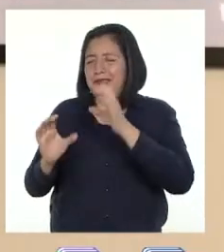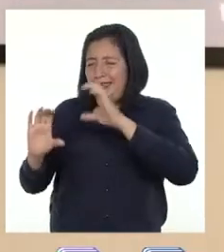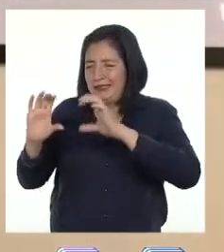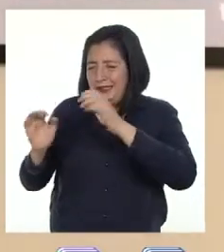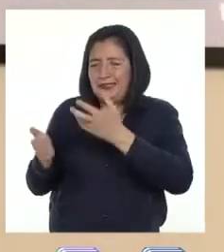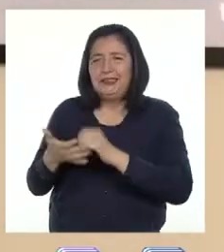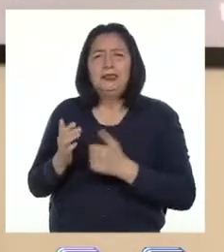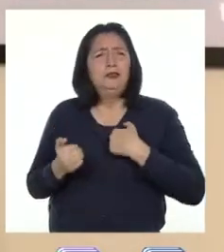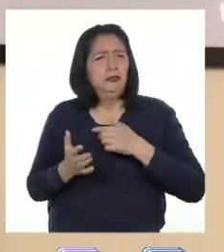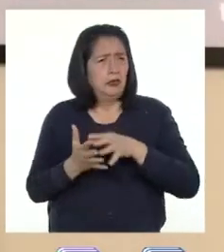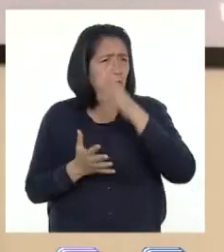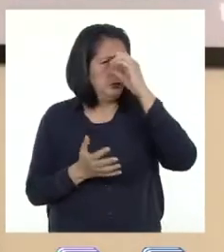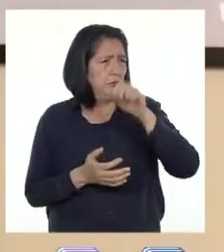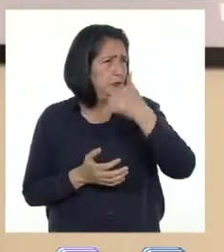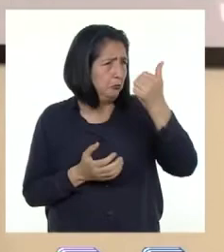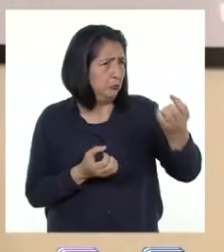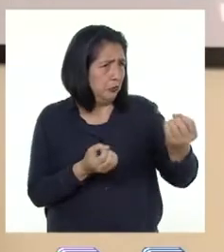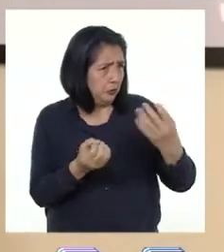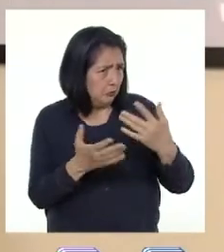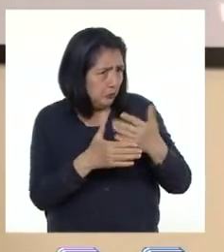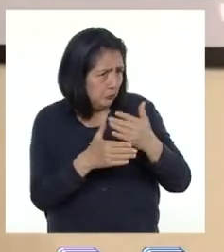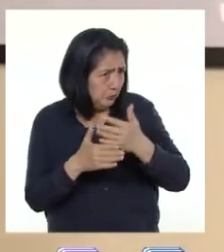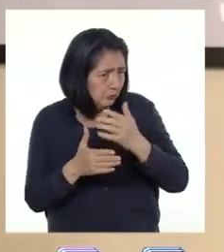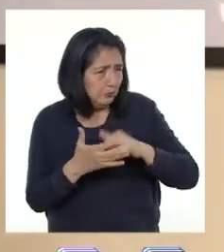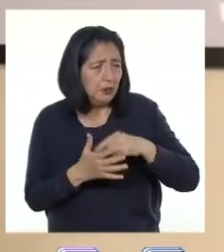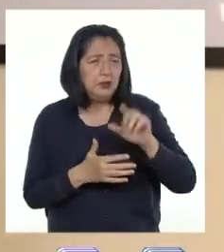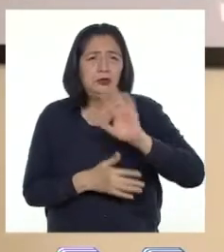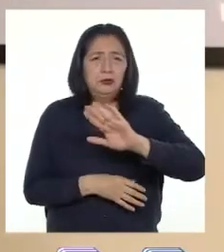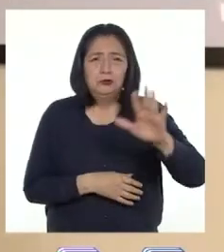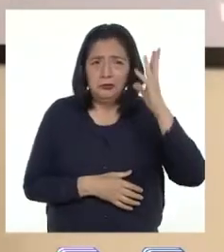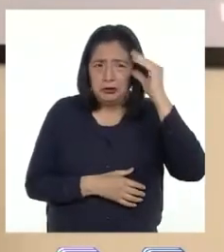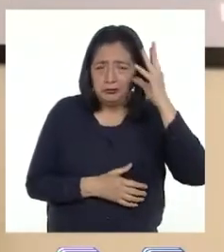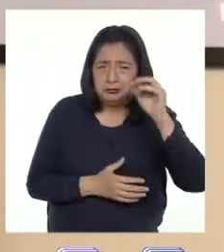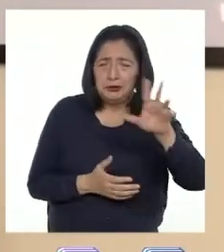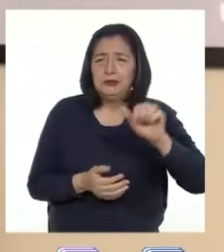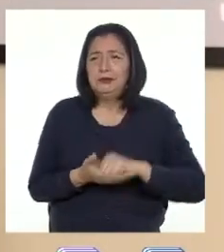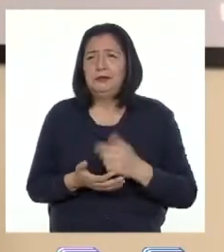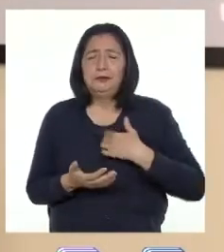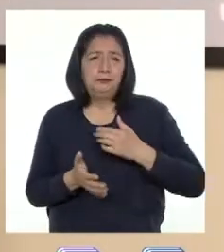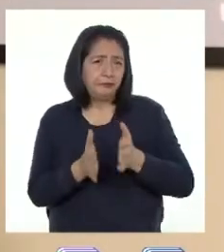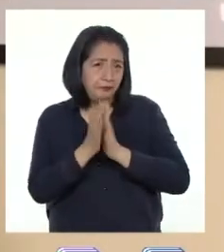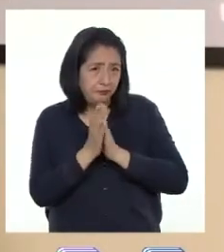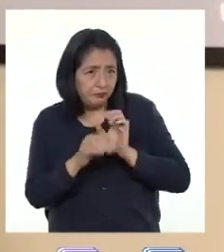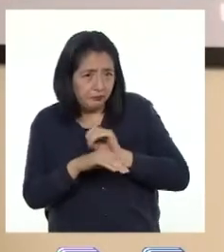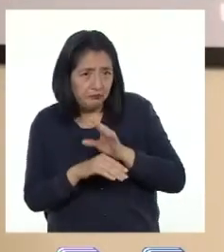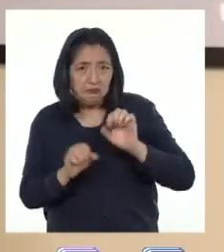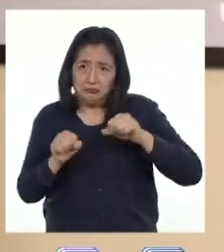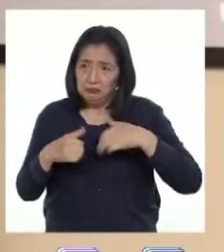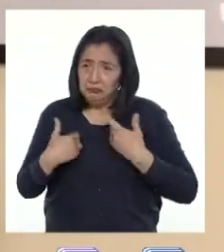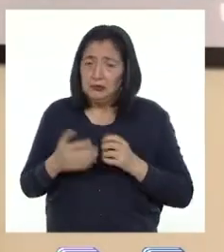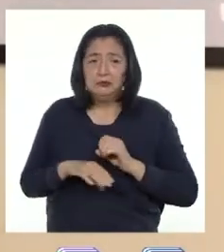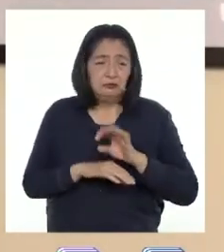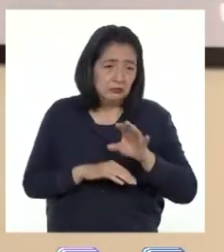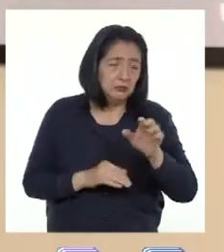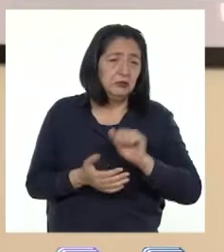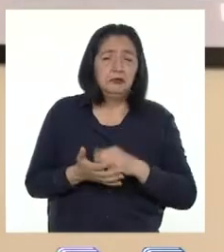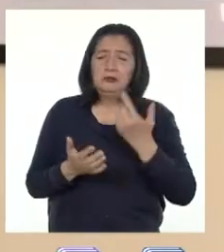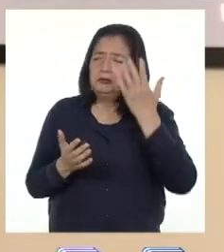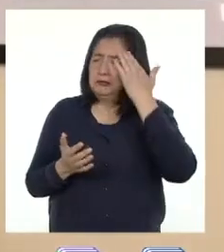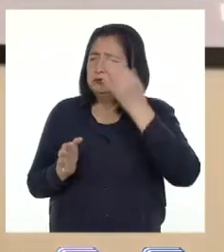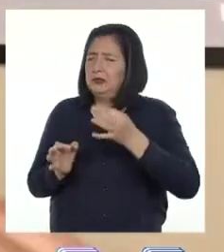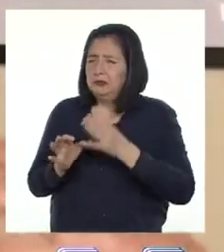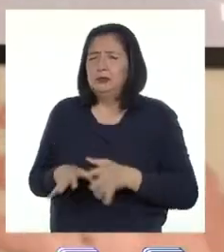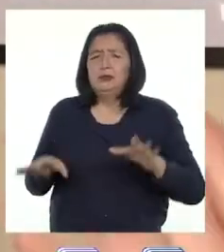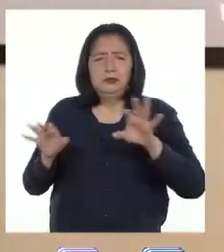aprendo mucho lo que otras personas me comparten en redes sociales, sus experiencias. Si me piden algún consejo y lo puedo dar, también me gusta, porque creo que es muy